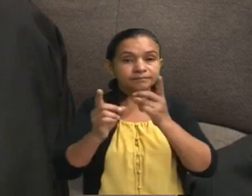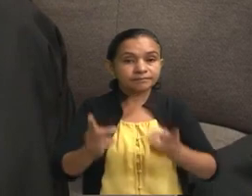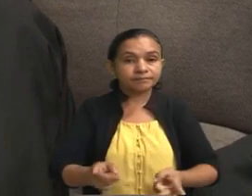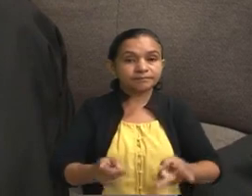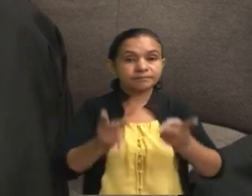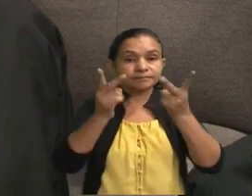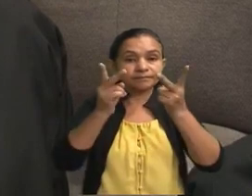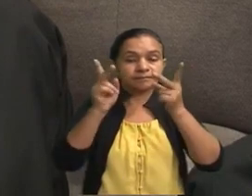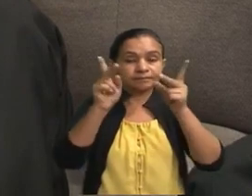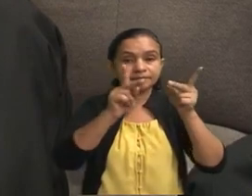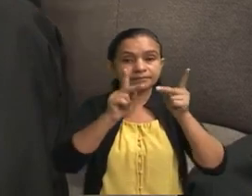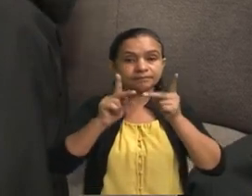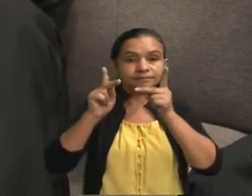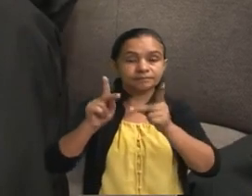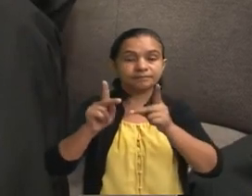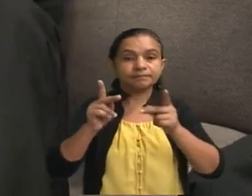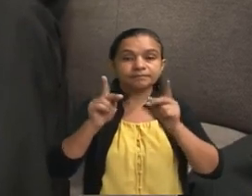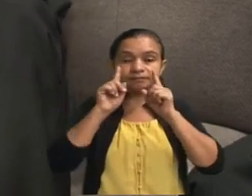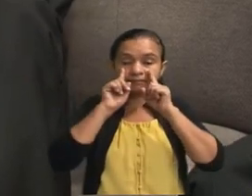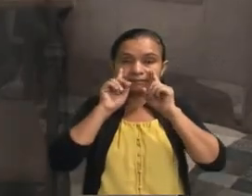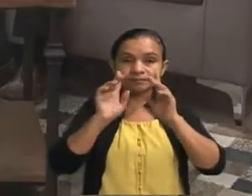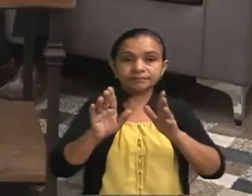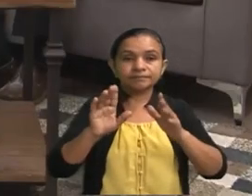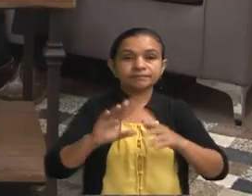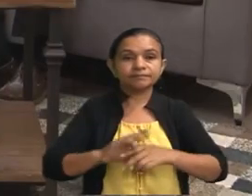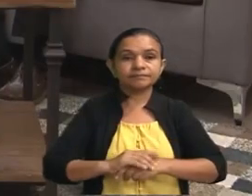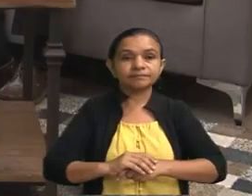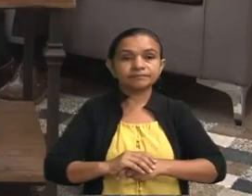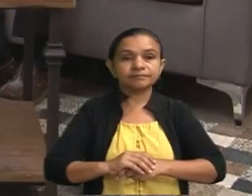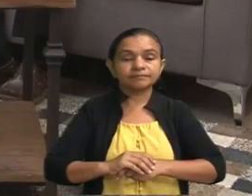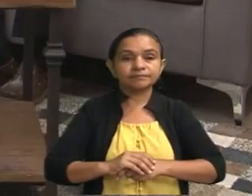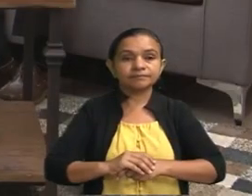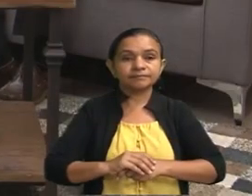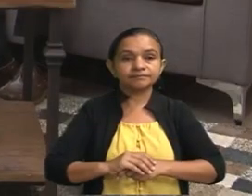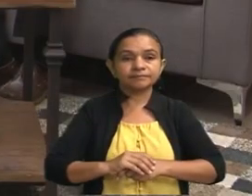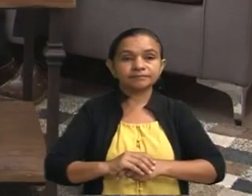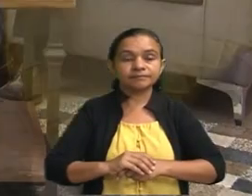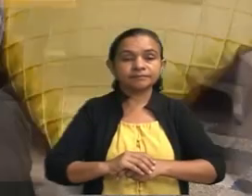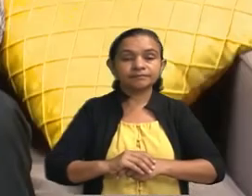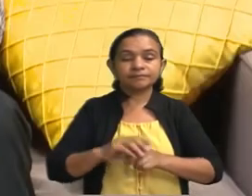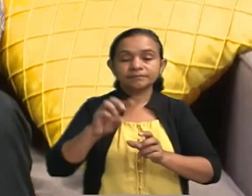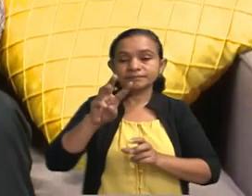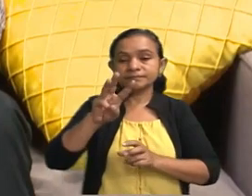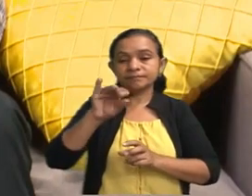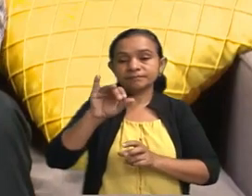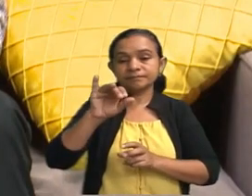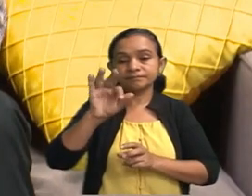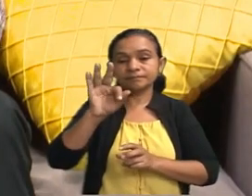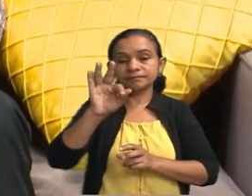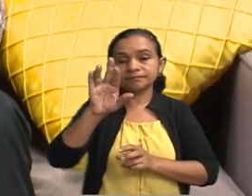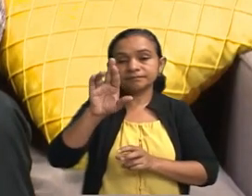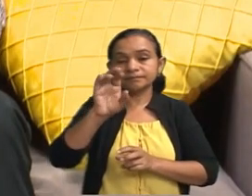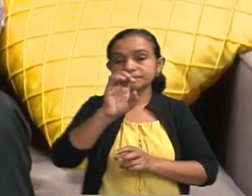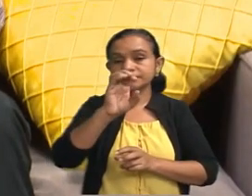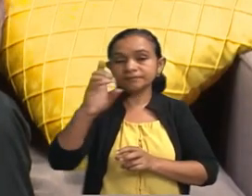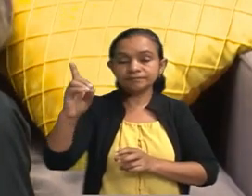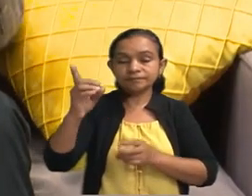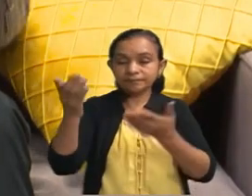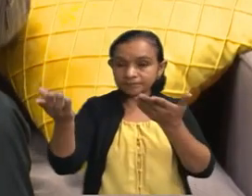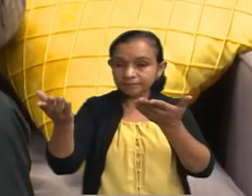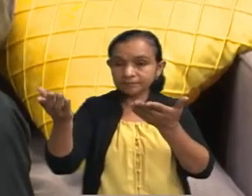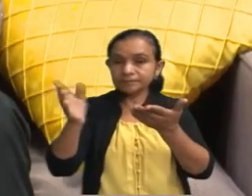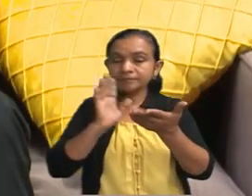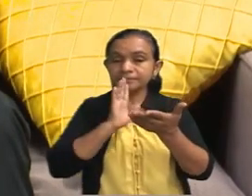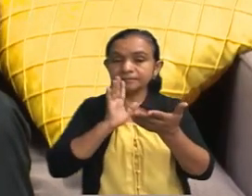las personas se preserve. Ok, muchísimas gracias, doctor Wilfred. Si usted quiere compartir algo más que se nos